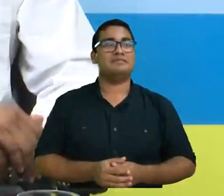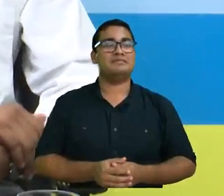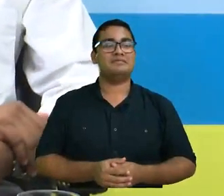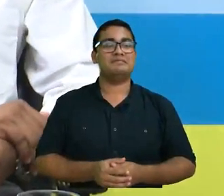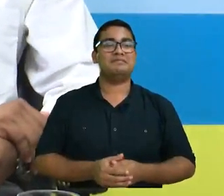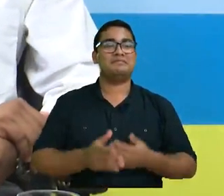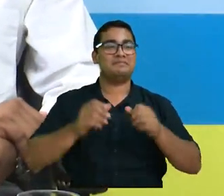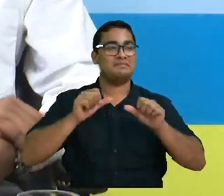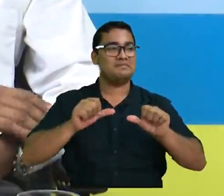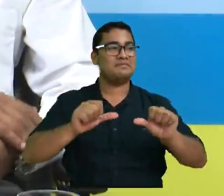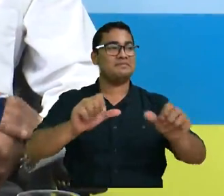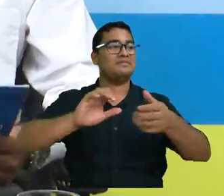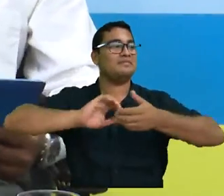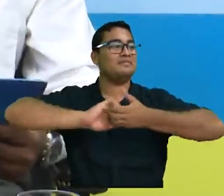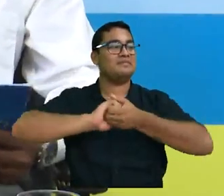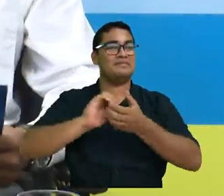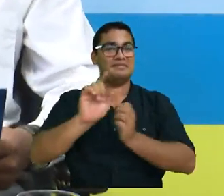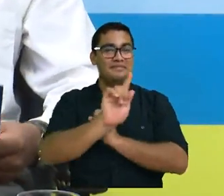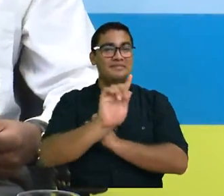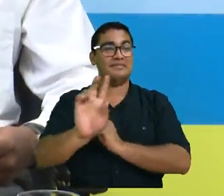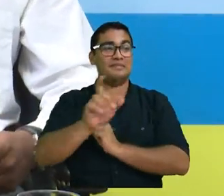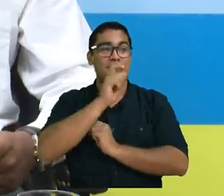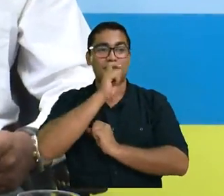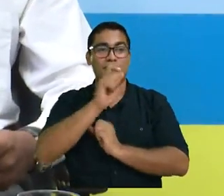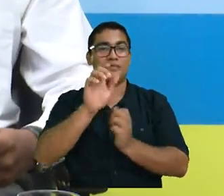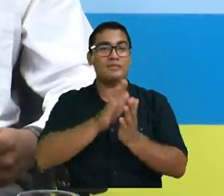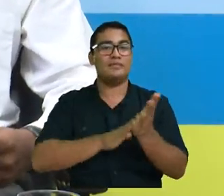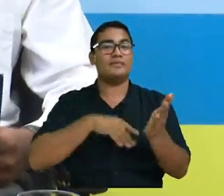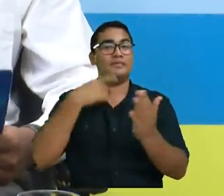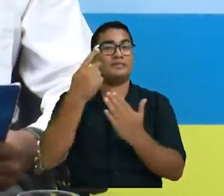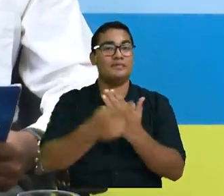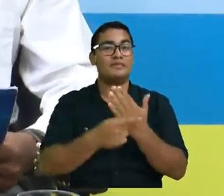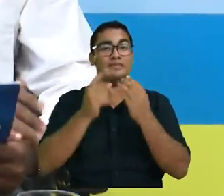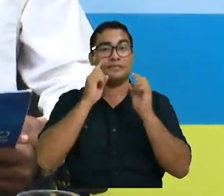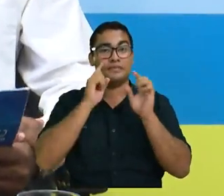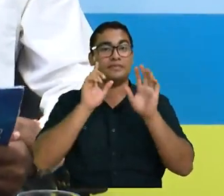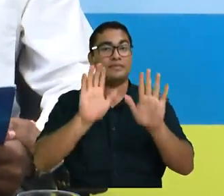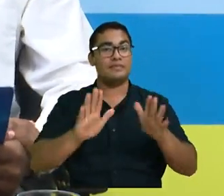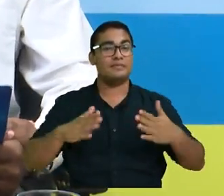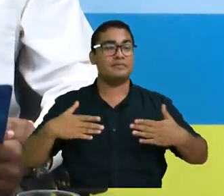Estamos de regreso, amigos televidentes, en su gustado programa Prevenir de Salud